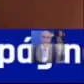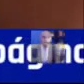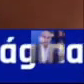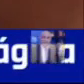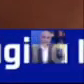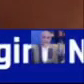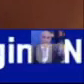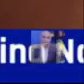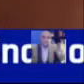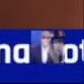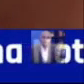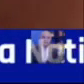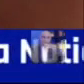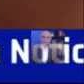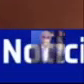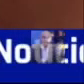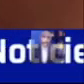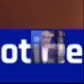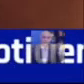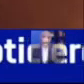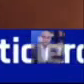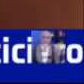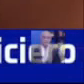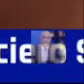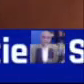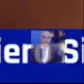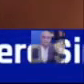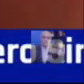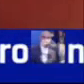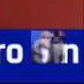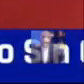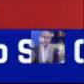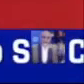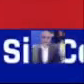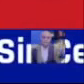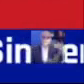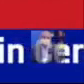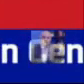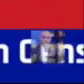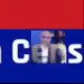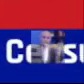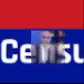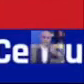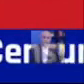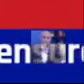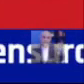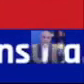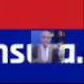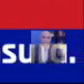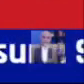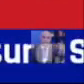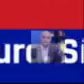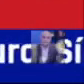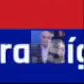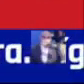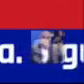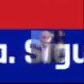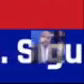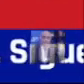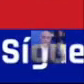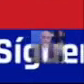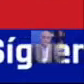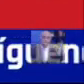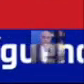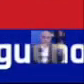también llamo a los consejeros, a los comisionados, a Francisco Acuña, a Adrián Alcalá, a Julieta del Río, a